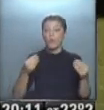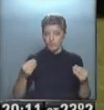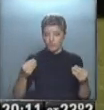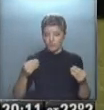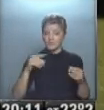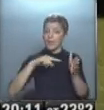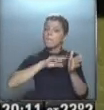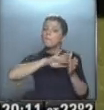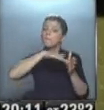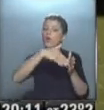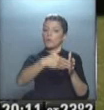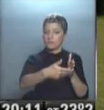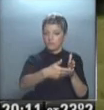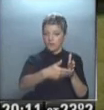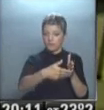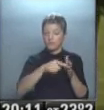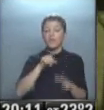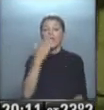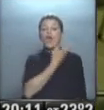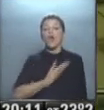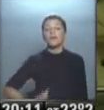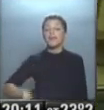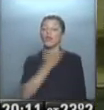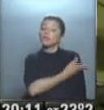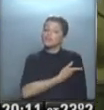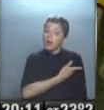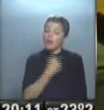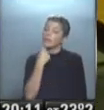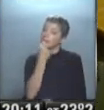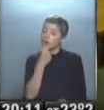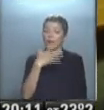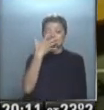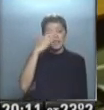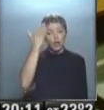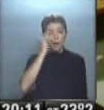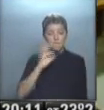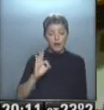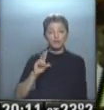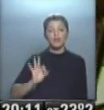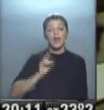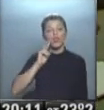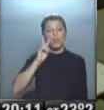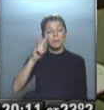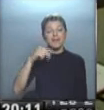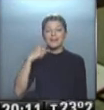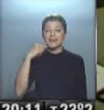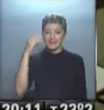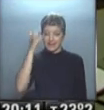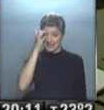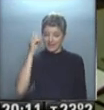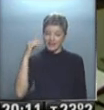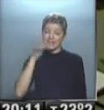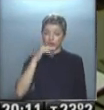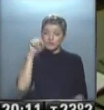de la provincia de Buenos Aires, ya que el gobernador Daniel Scioli anunció que el 5 de marzo del 2014 van a comenzar las clases en